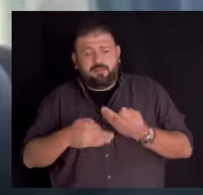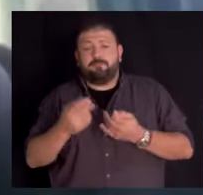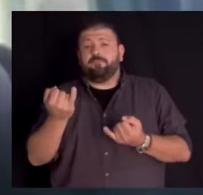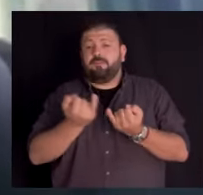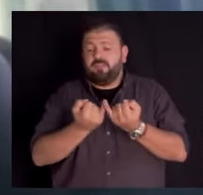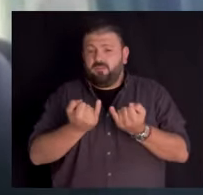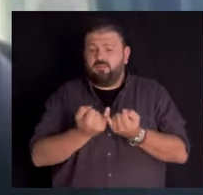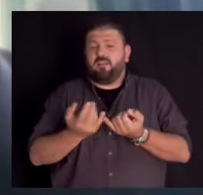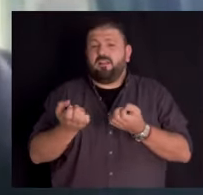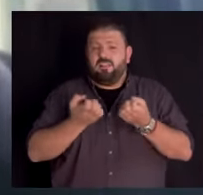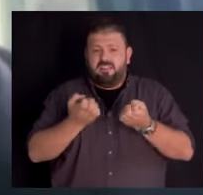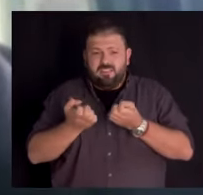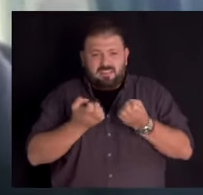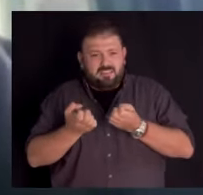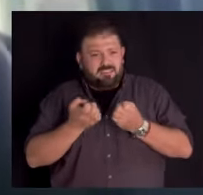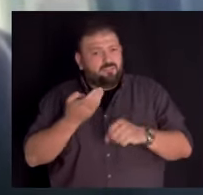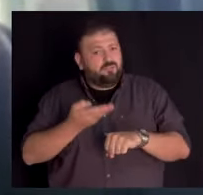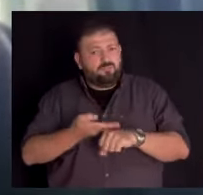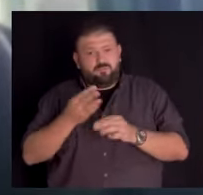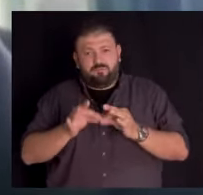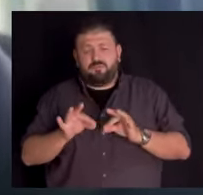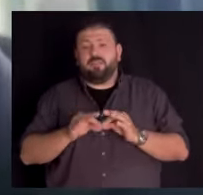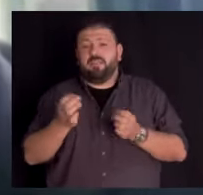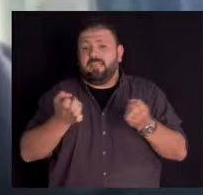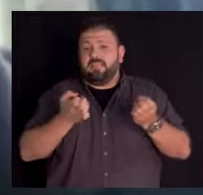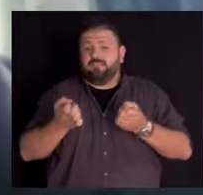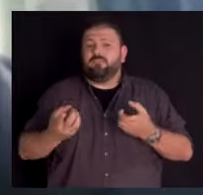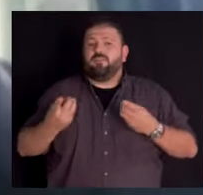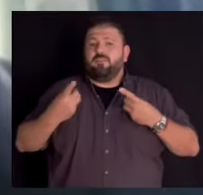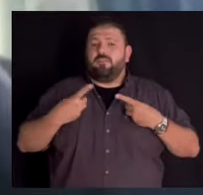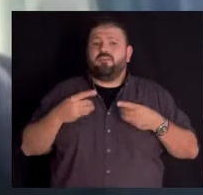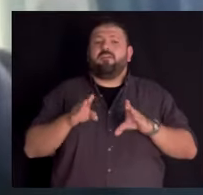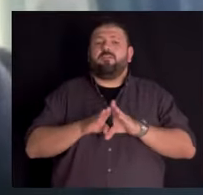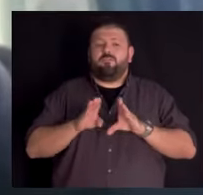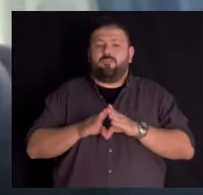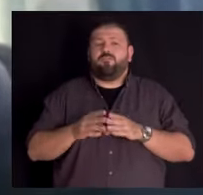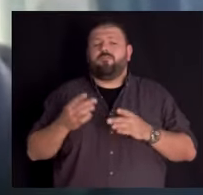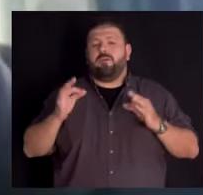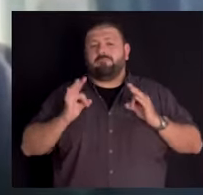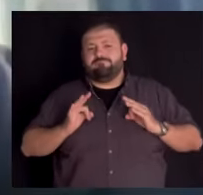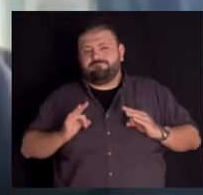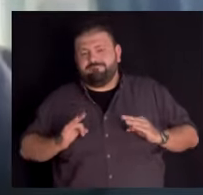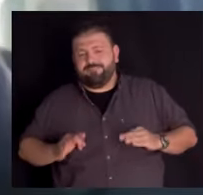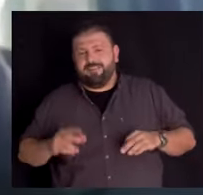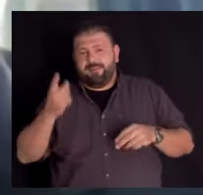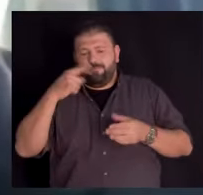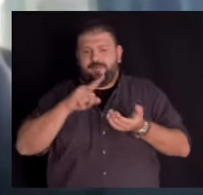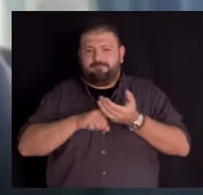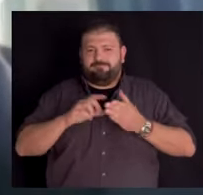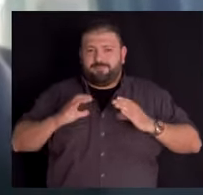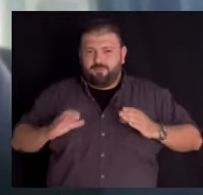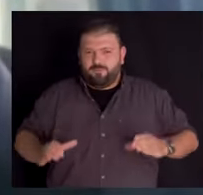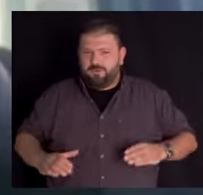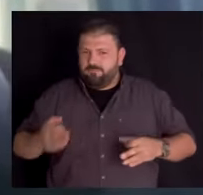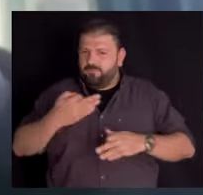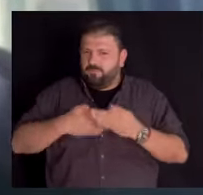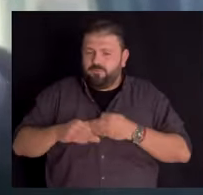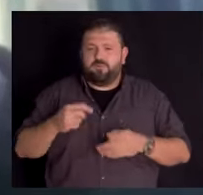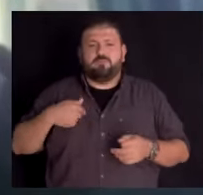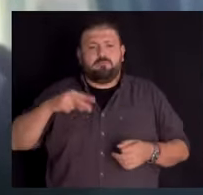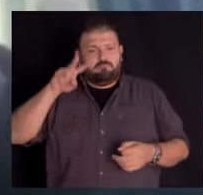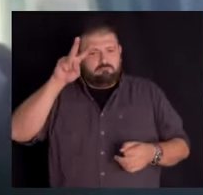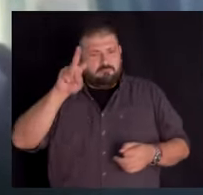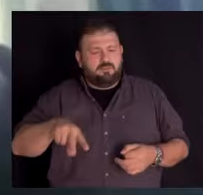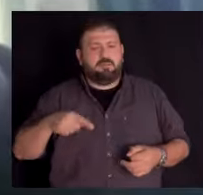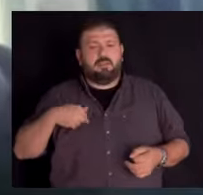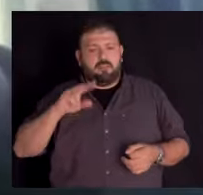ejercitarnos. El ejercicio también nos ayuda a relajarnos, el ejercicio también nos ayuda mucho al sistema inmunológico. Está comprobado que una